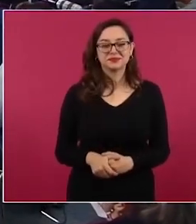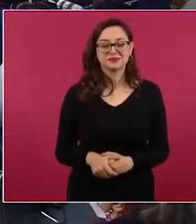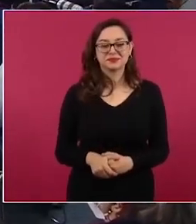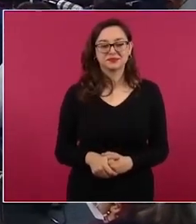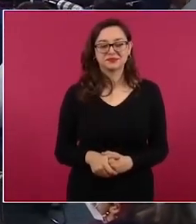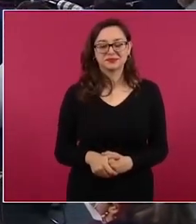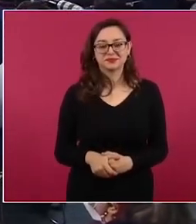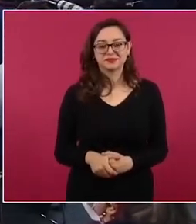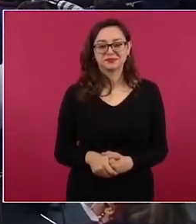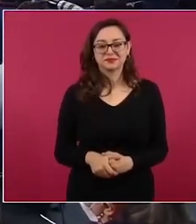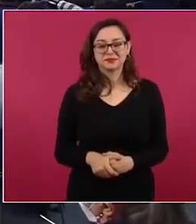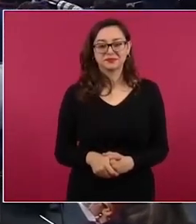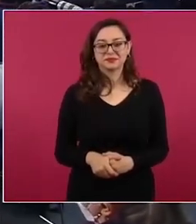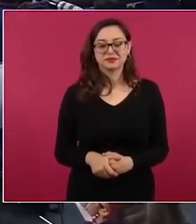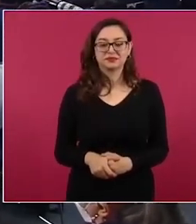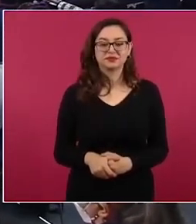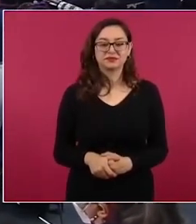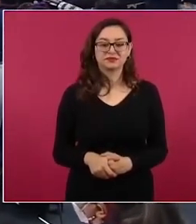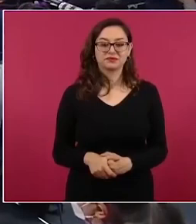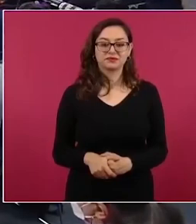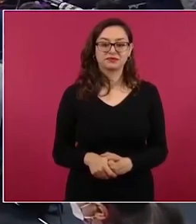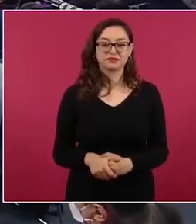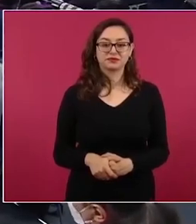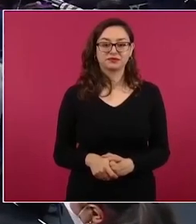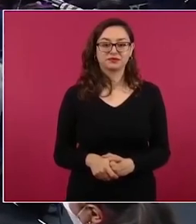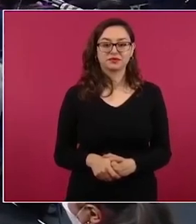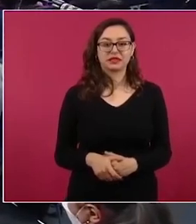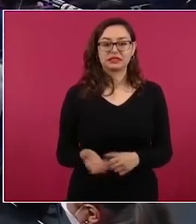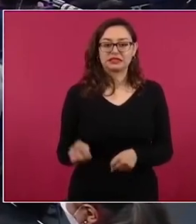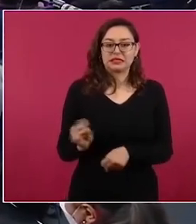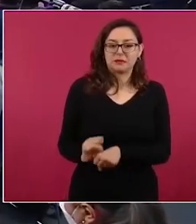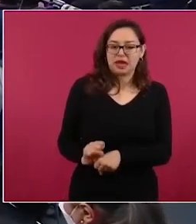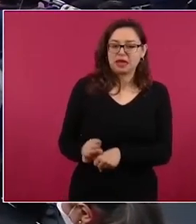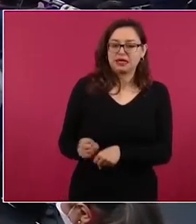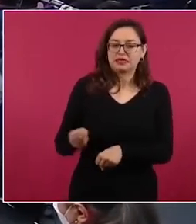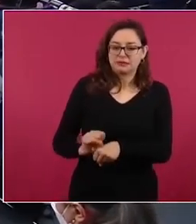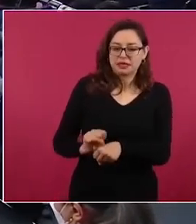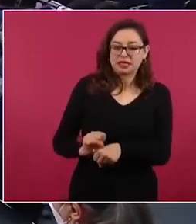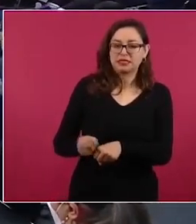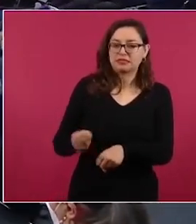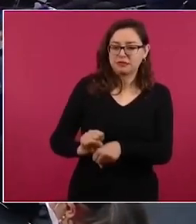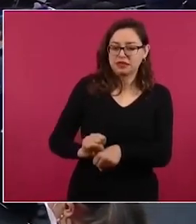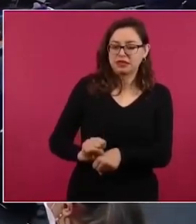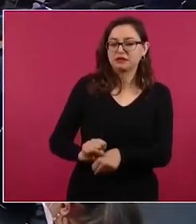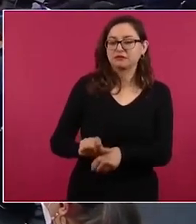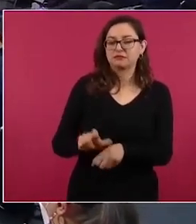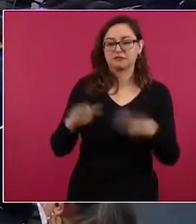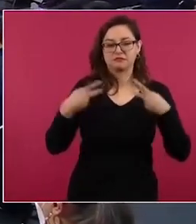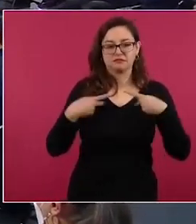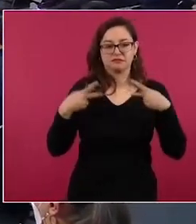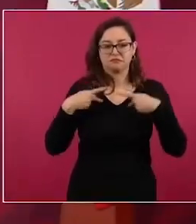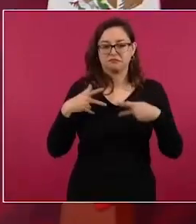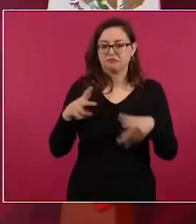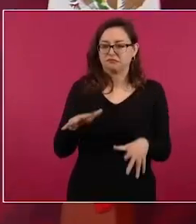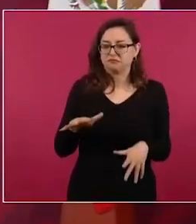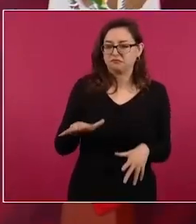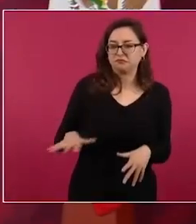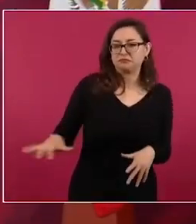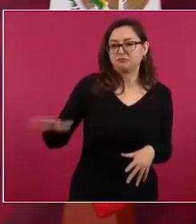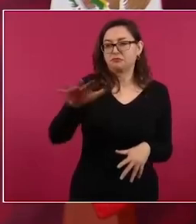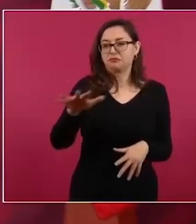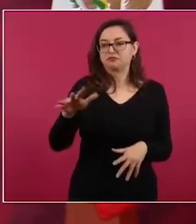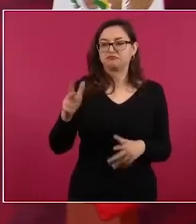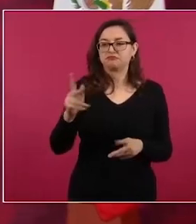Esta es la encuesta que se hace cada semana de cómo están los gobernantes en el